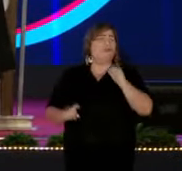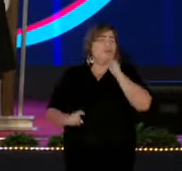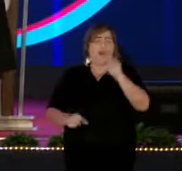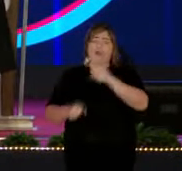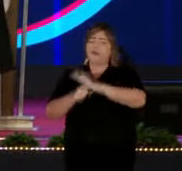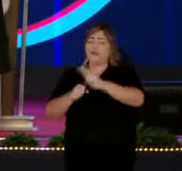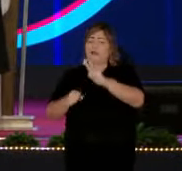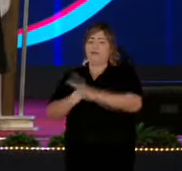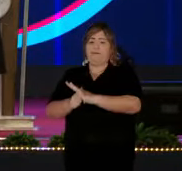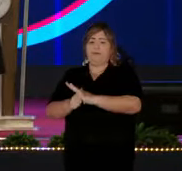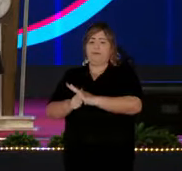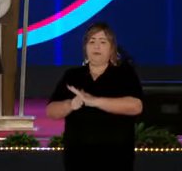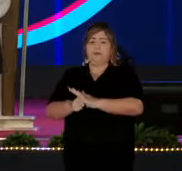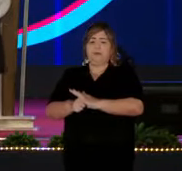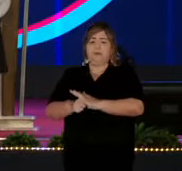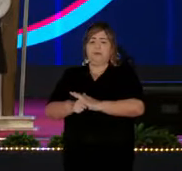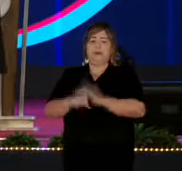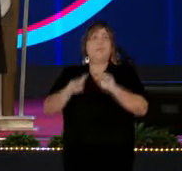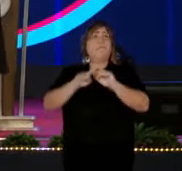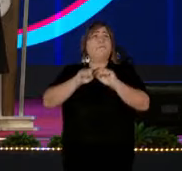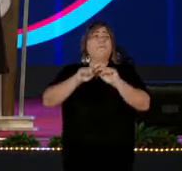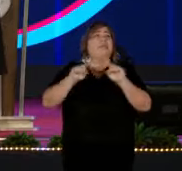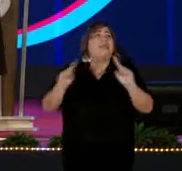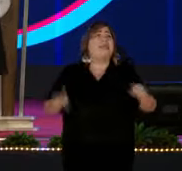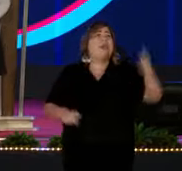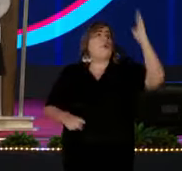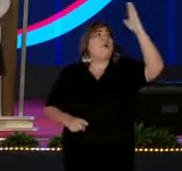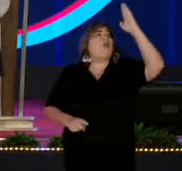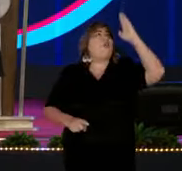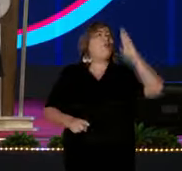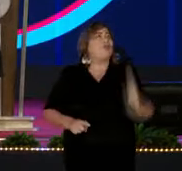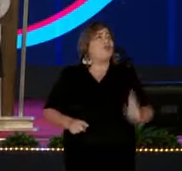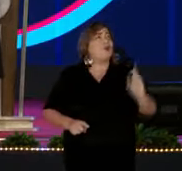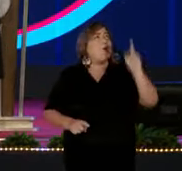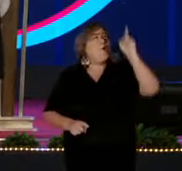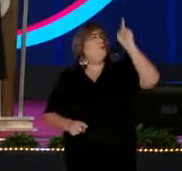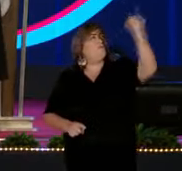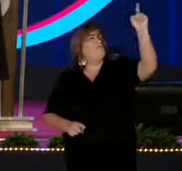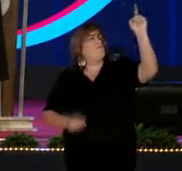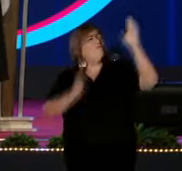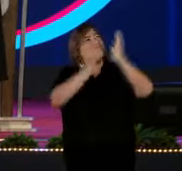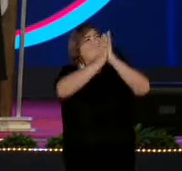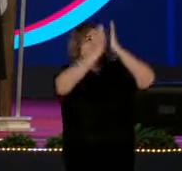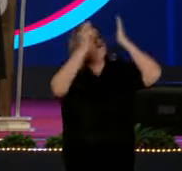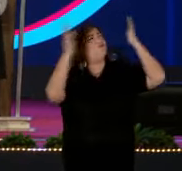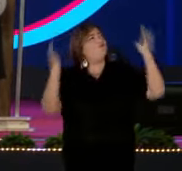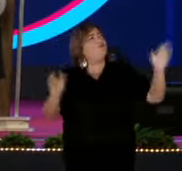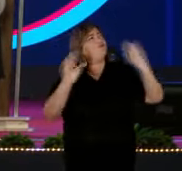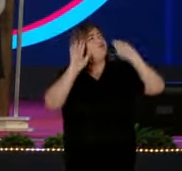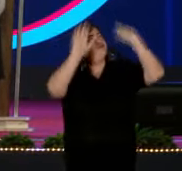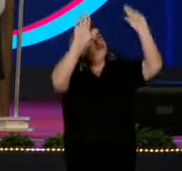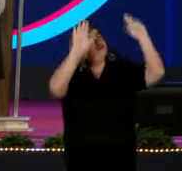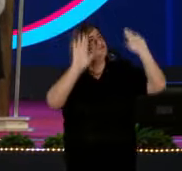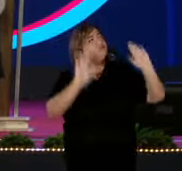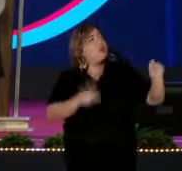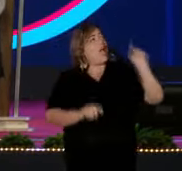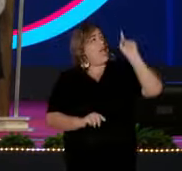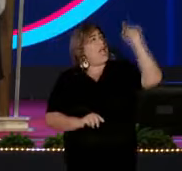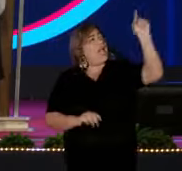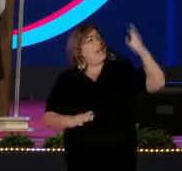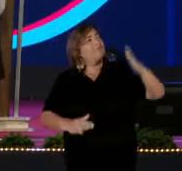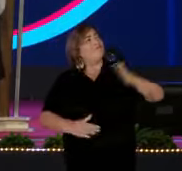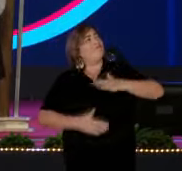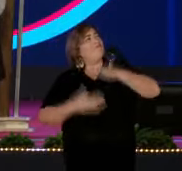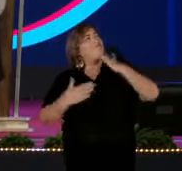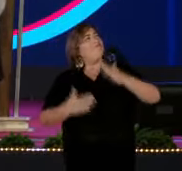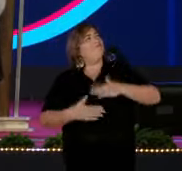suficiente. Si no fuera por el Señor, si no fuera por ese Dios tan grande y tan maravilloso que se alegra y se